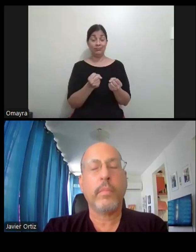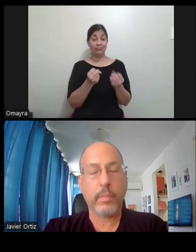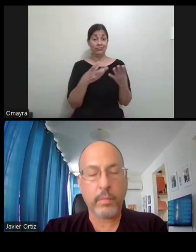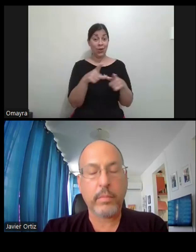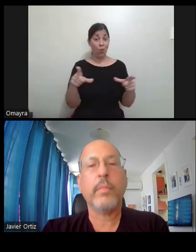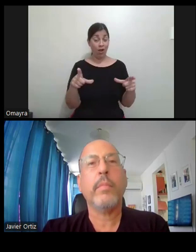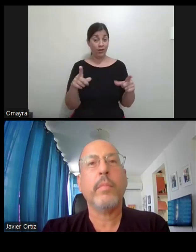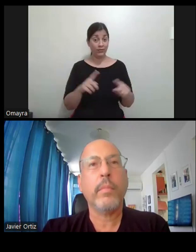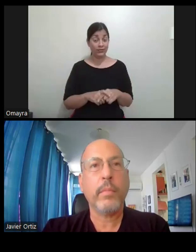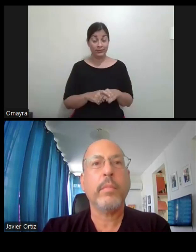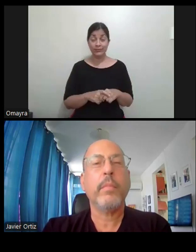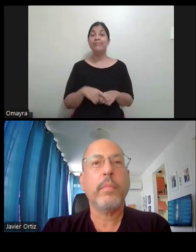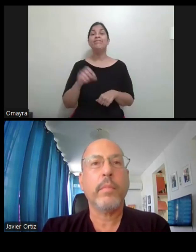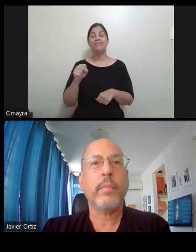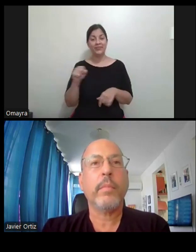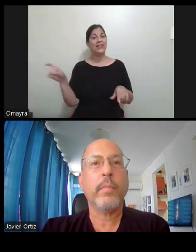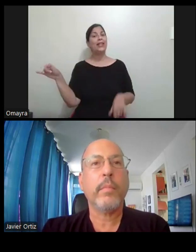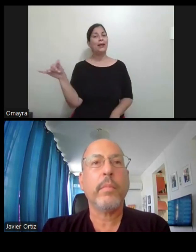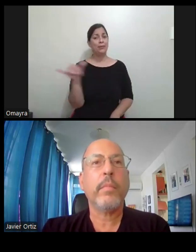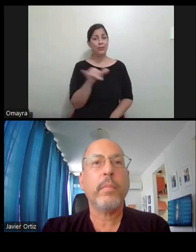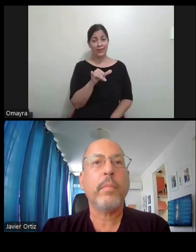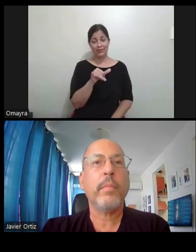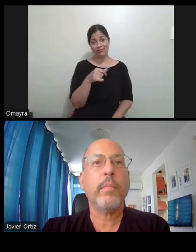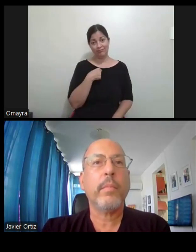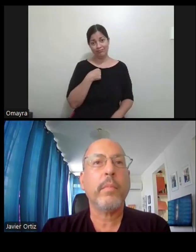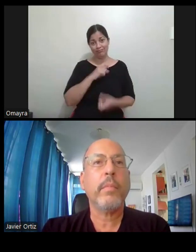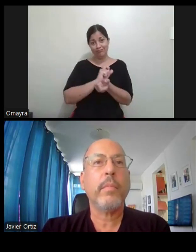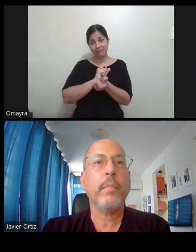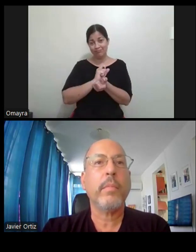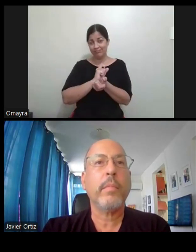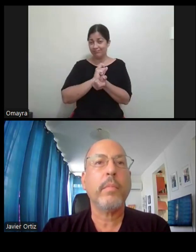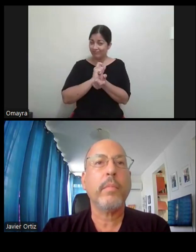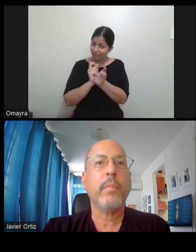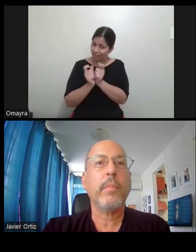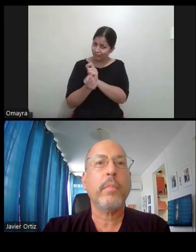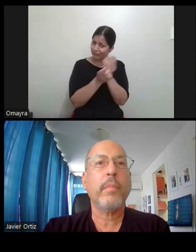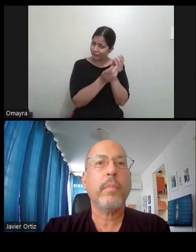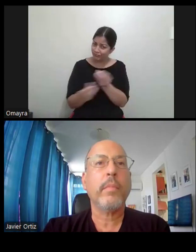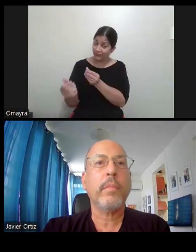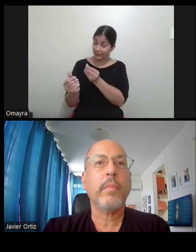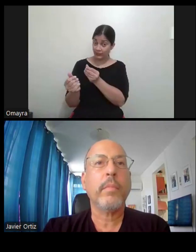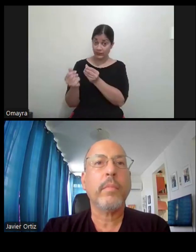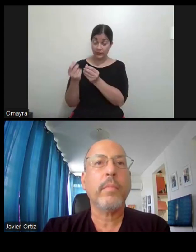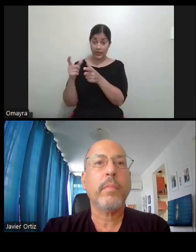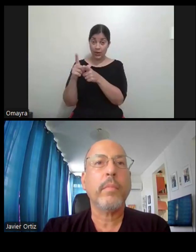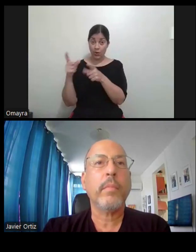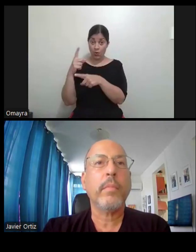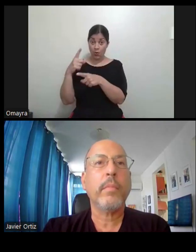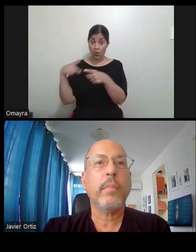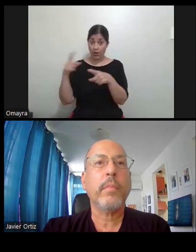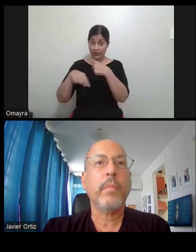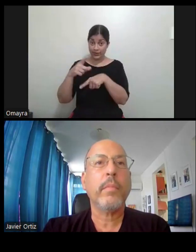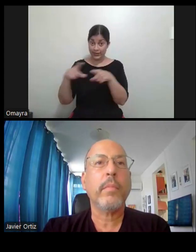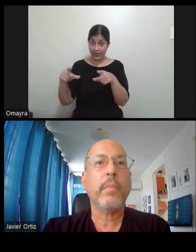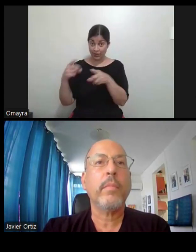más. Y también vi la transición entre el lenguaje de señas universal y el lenguaje de señas americano